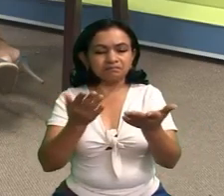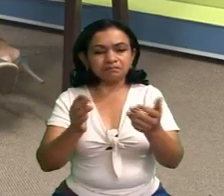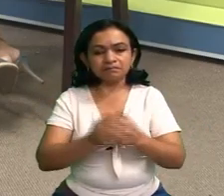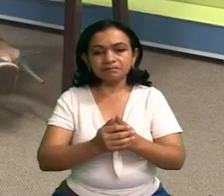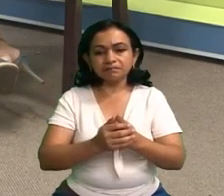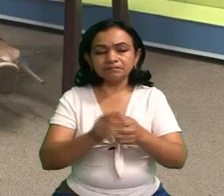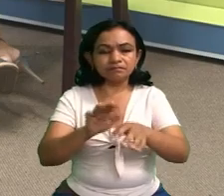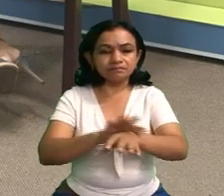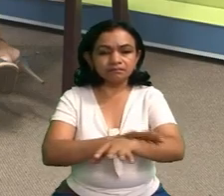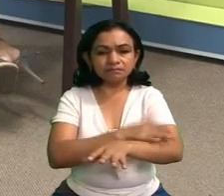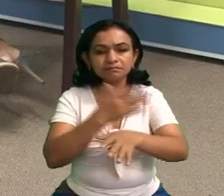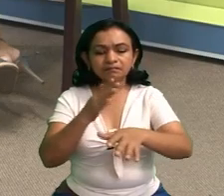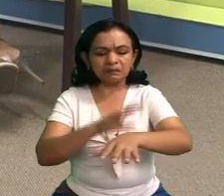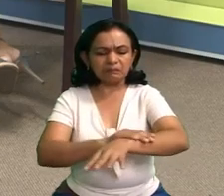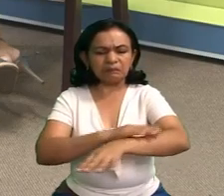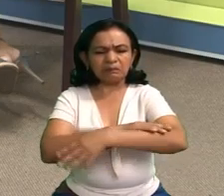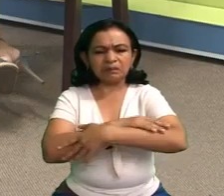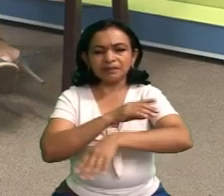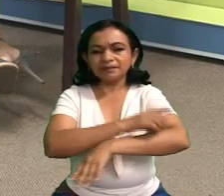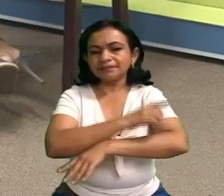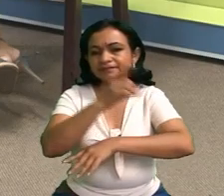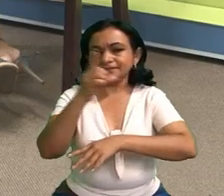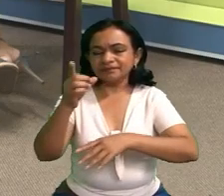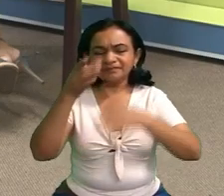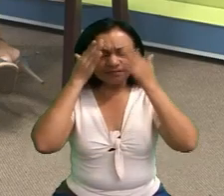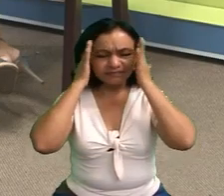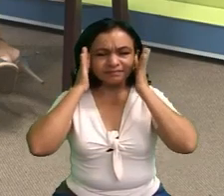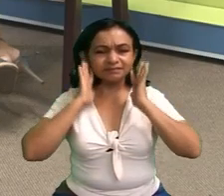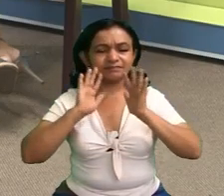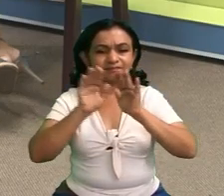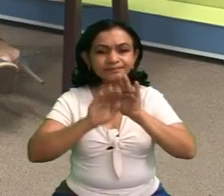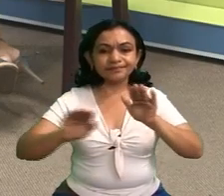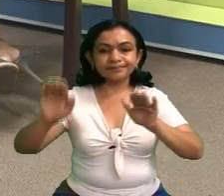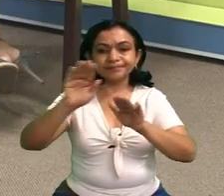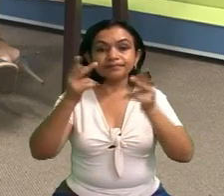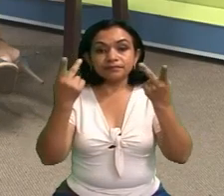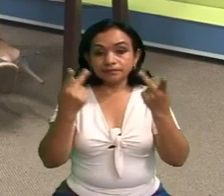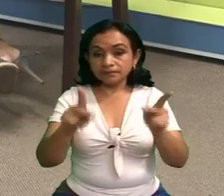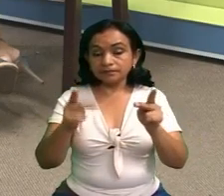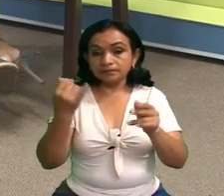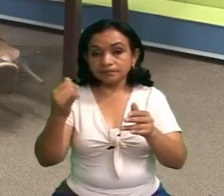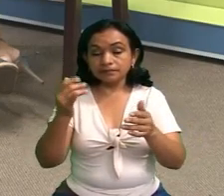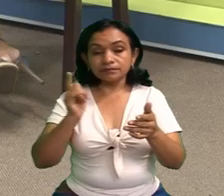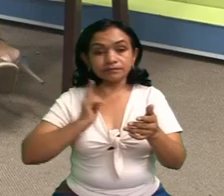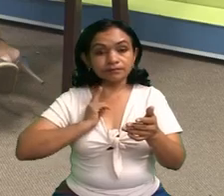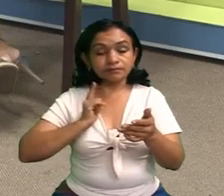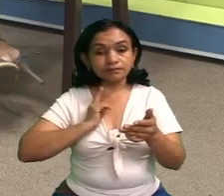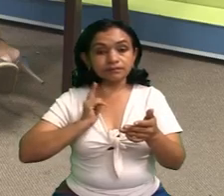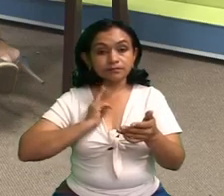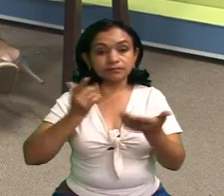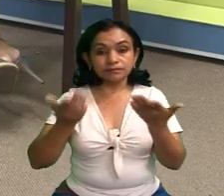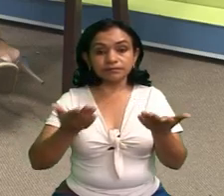porque nos sentimos mantecosos durante el día, porque sudamos más. Pero si realmente adquiriéramos